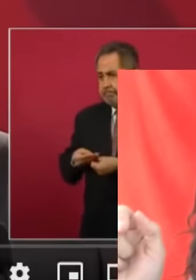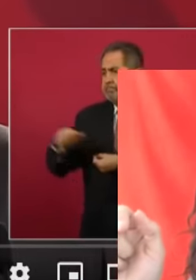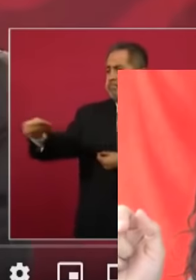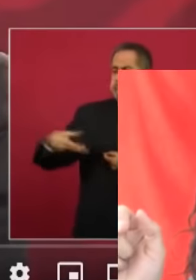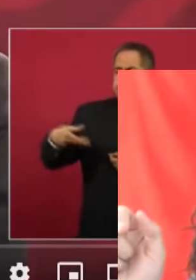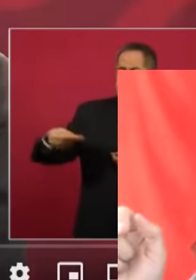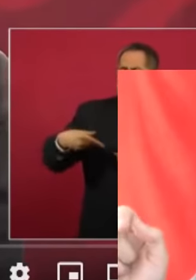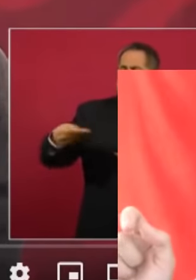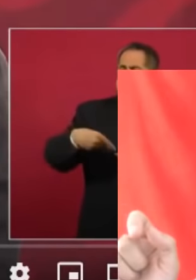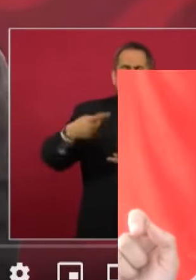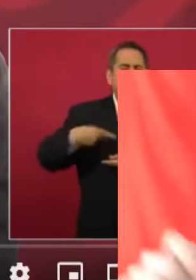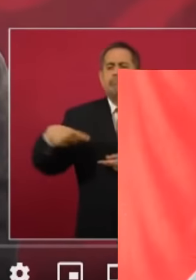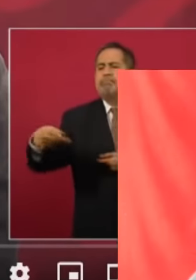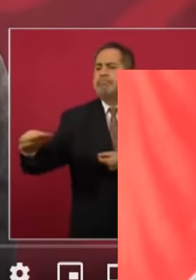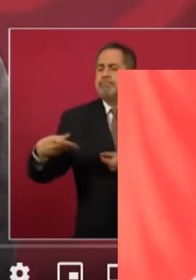llegar ciudadanos,